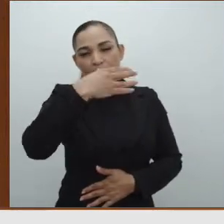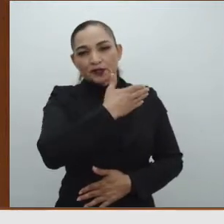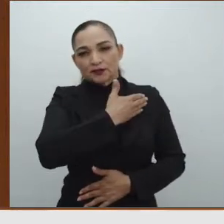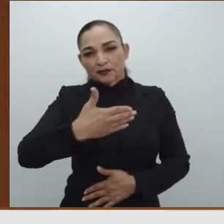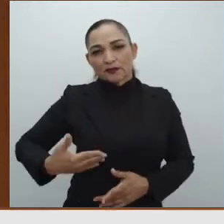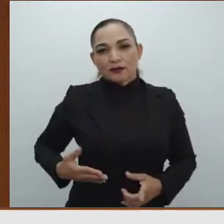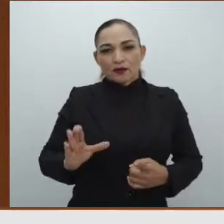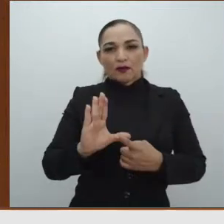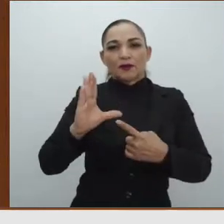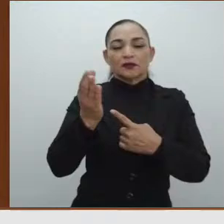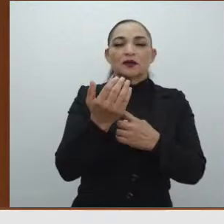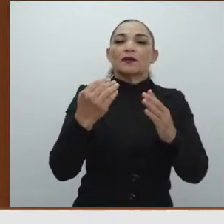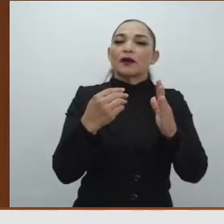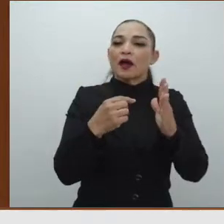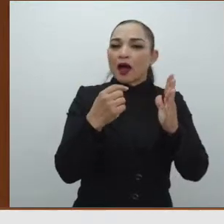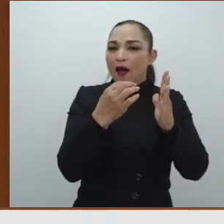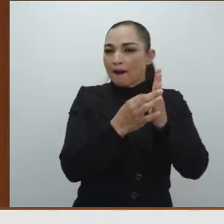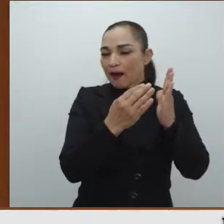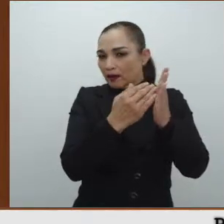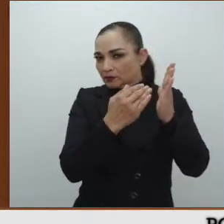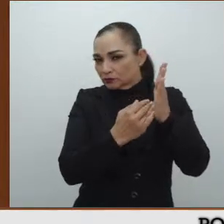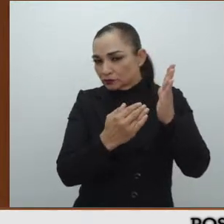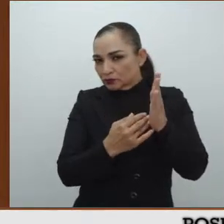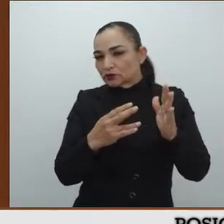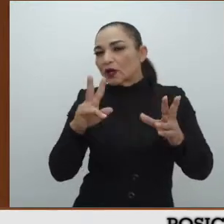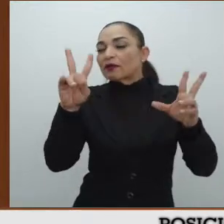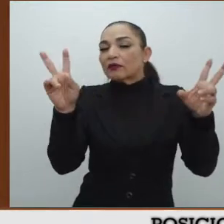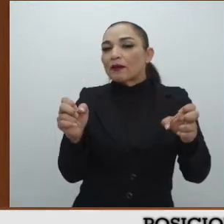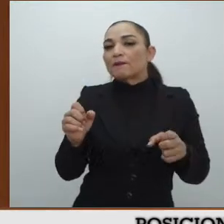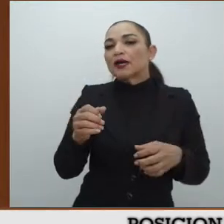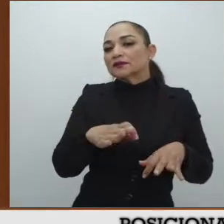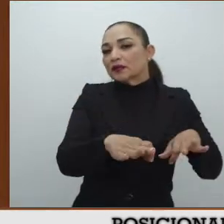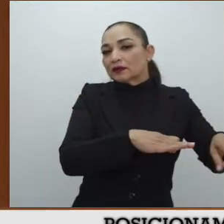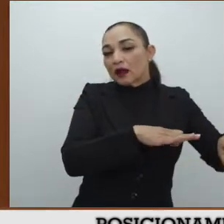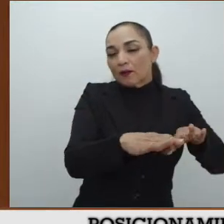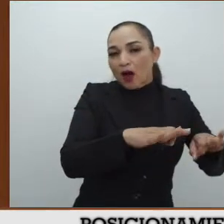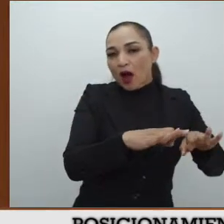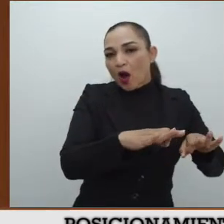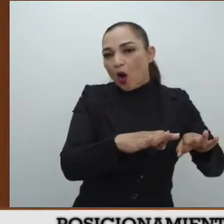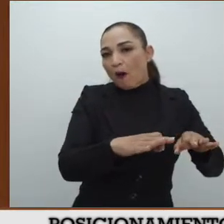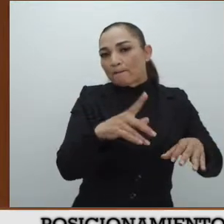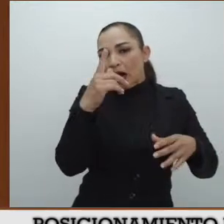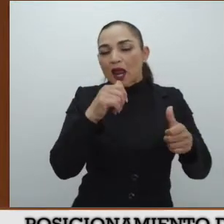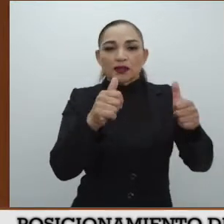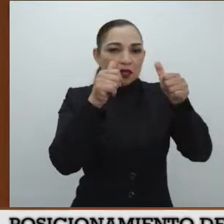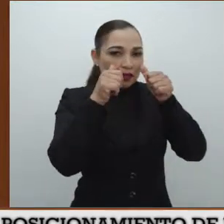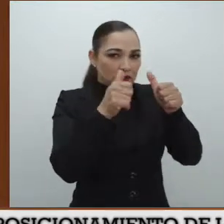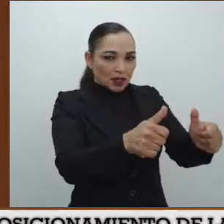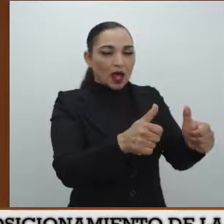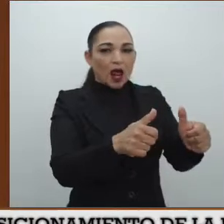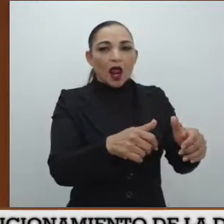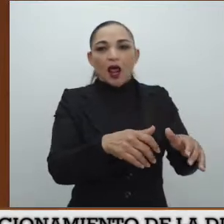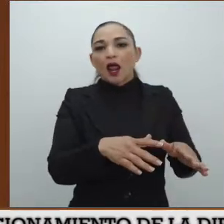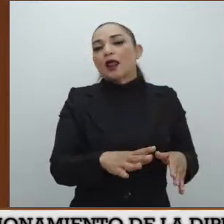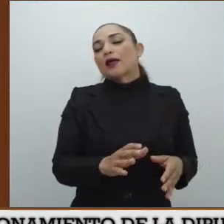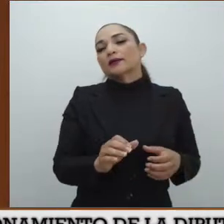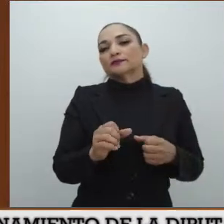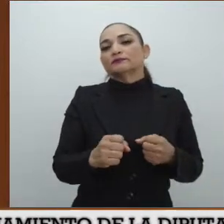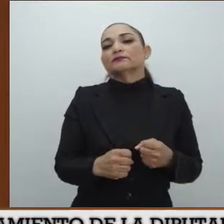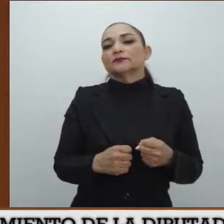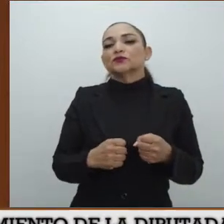Comisión de Asuntos Obreros de Trabajo y Previsión Social no podía dejar pasar la fecha. El pasado